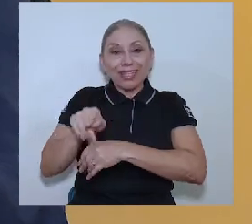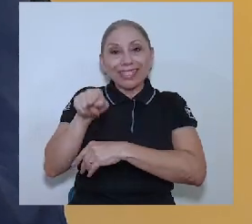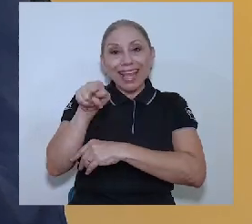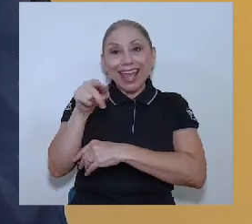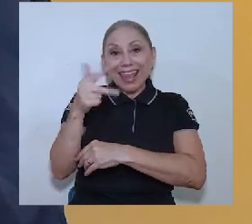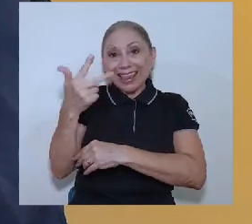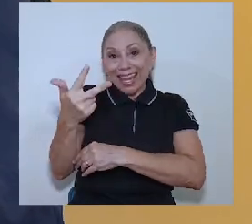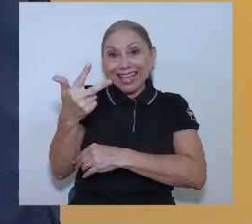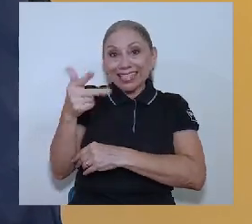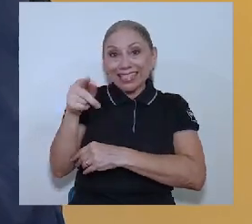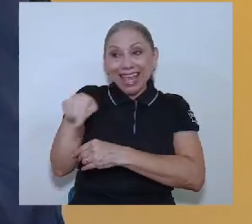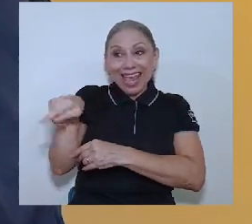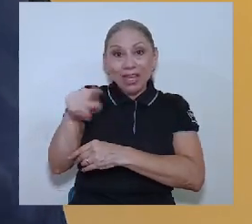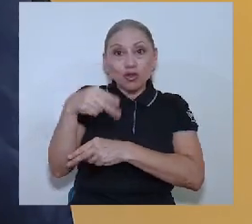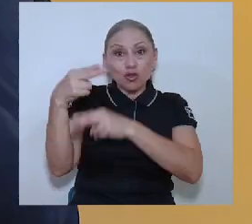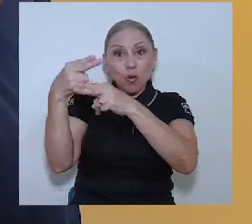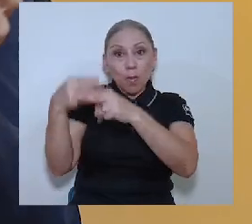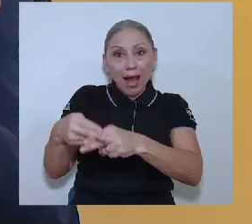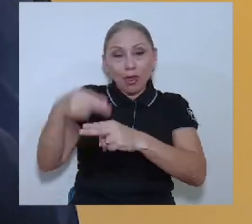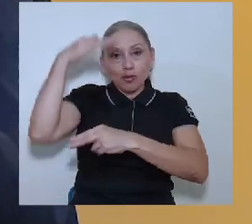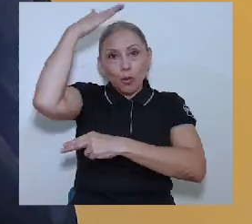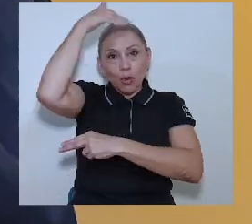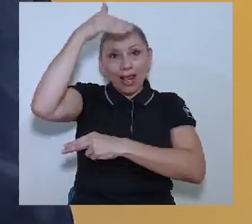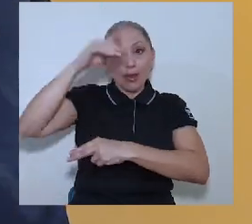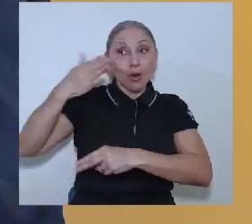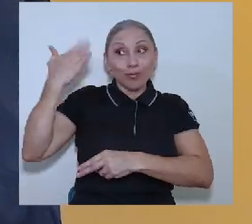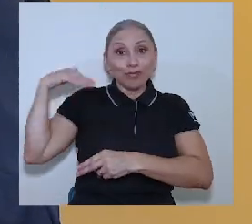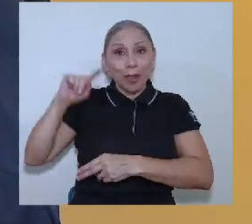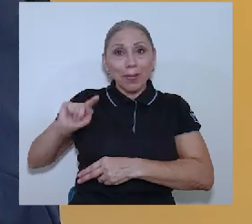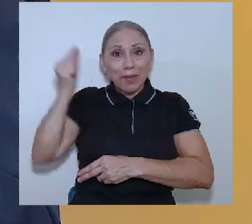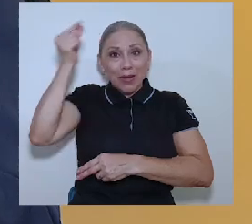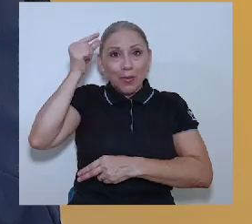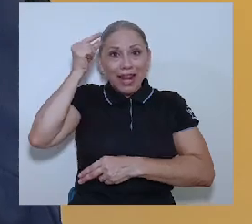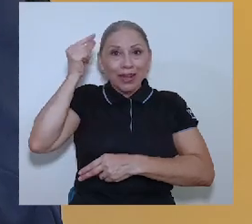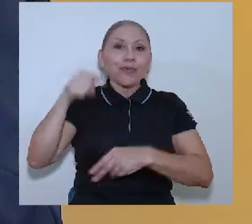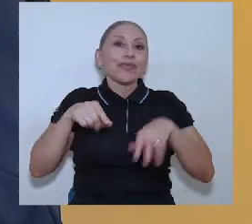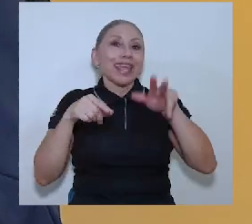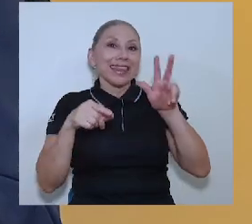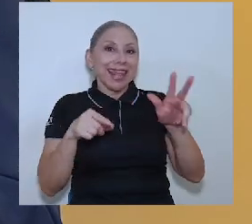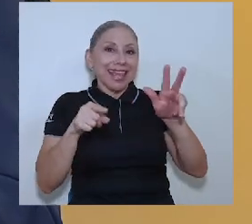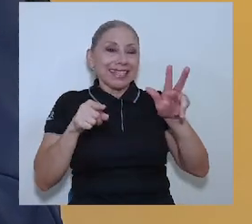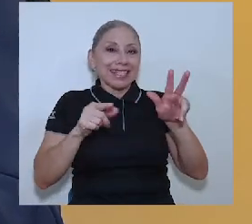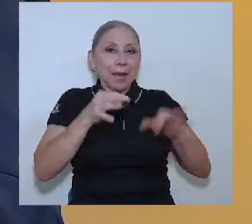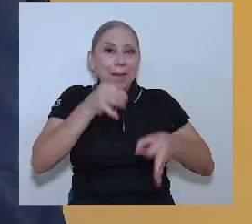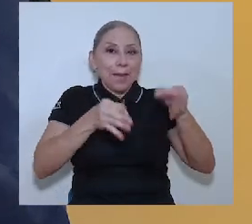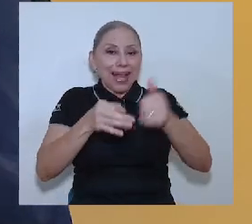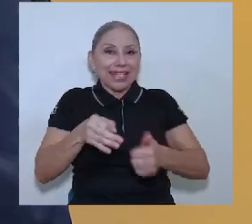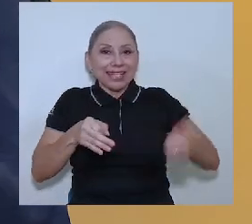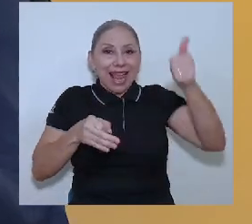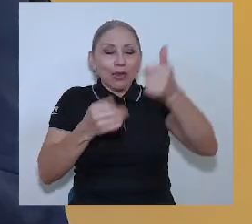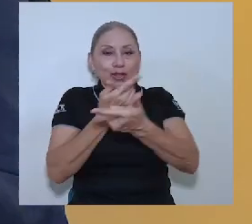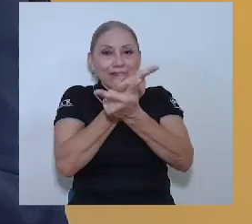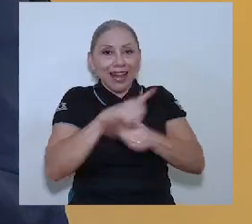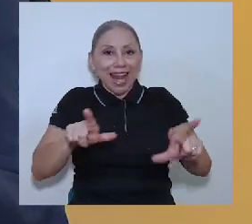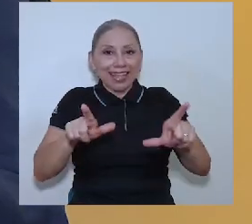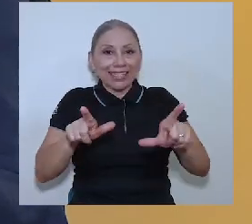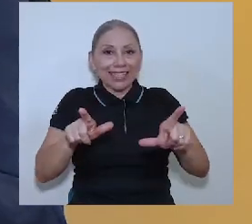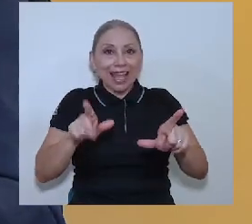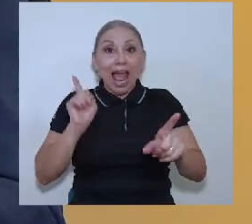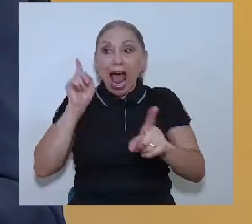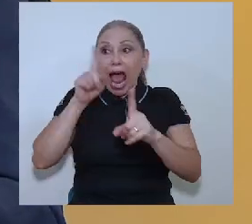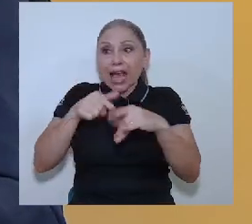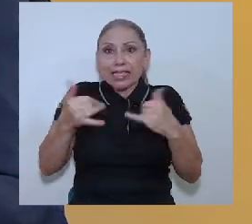ellos nombrados por Donald Trump en su primer gobierno y 3 magistrados liberales. Y ha sido una corte que